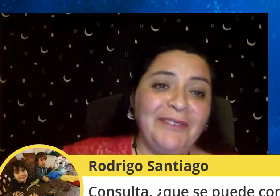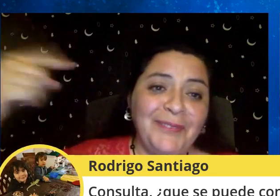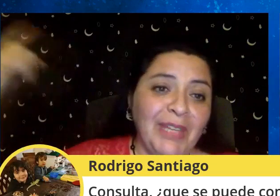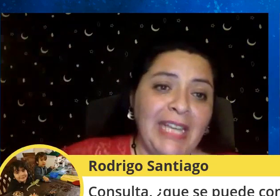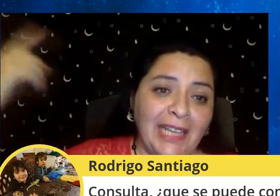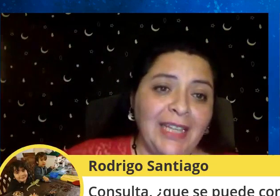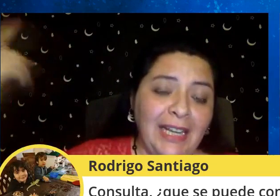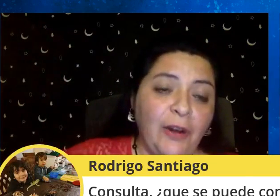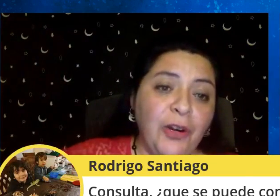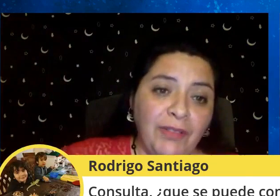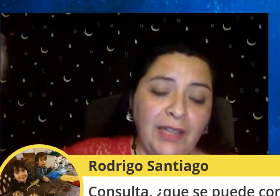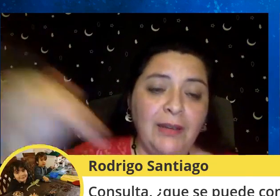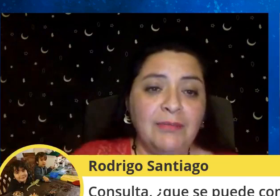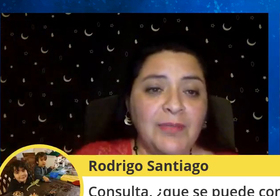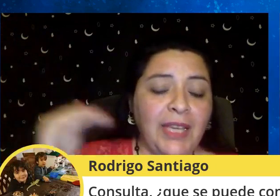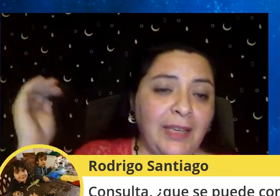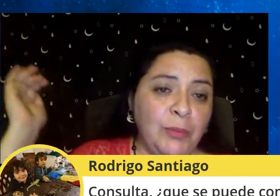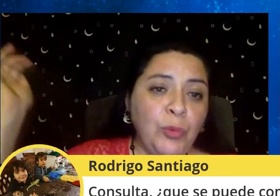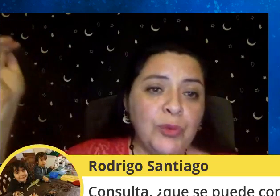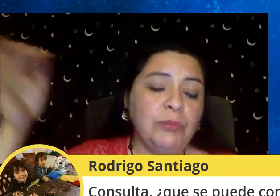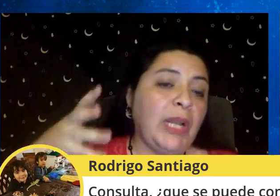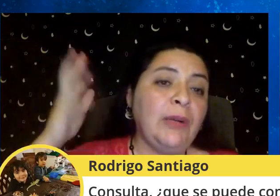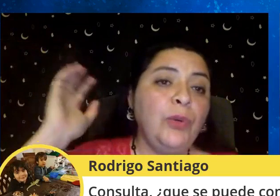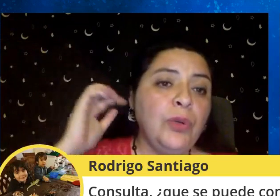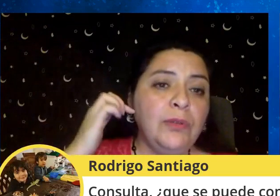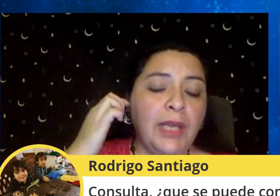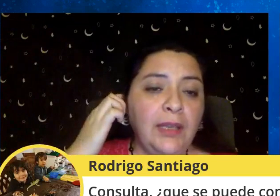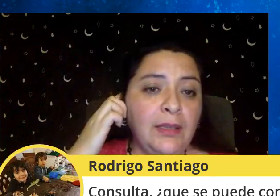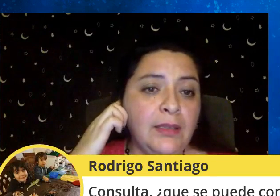las que venían en la órbita,